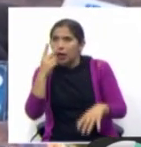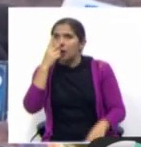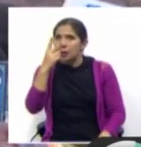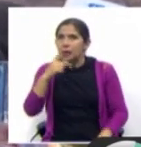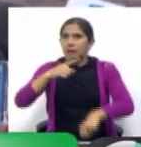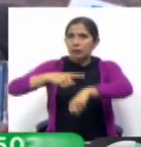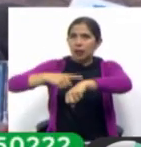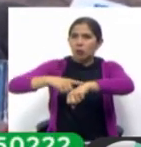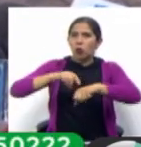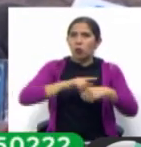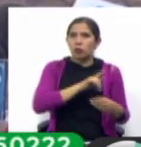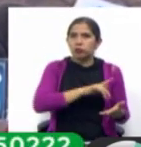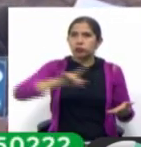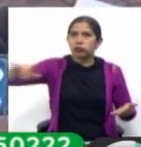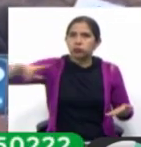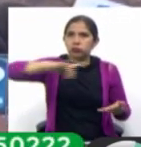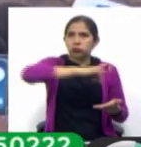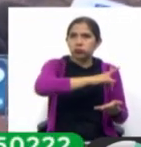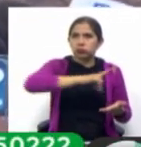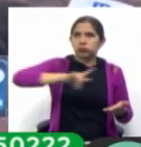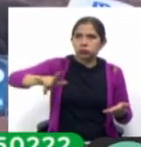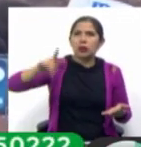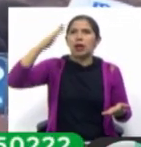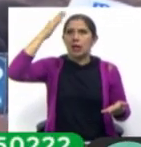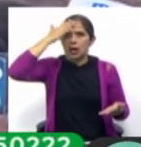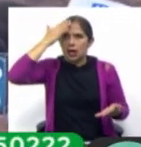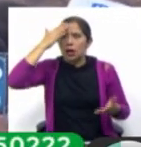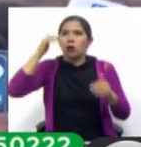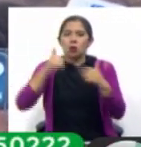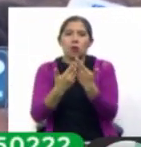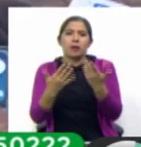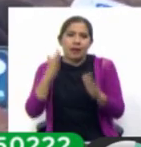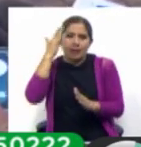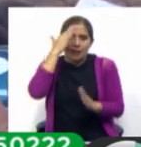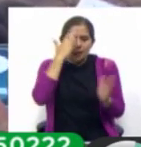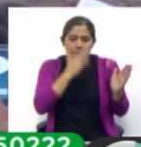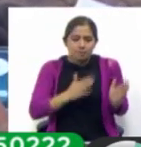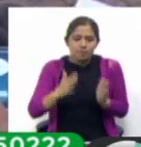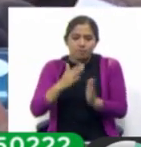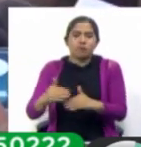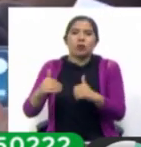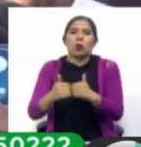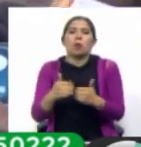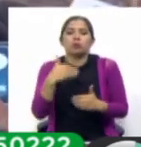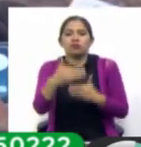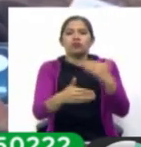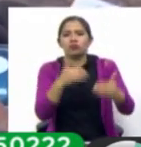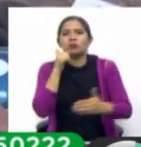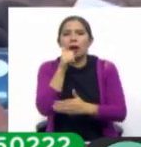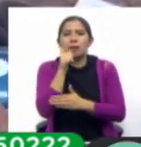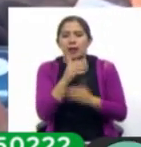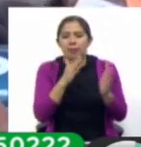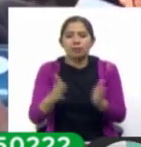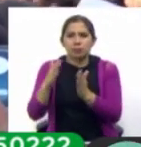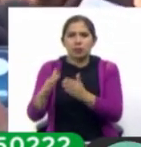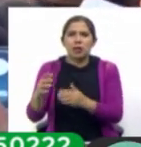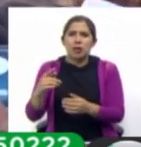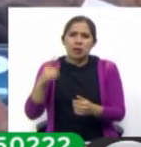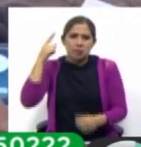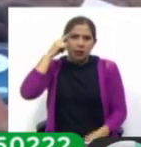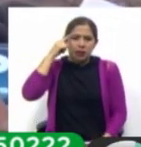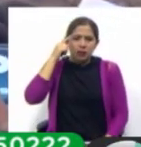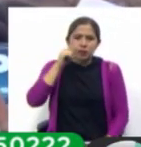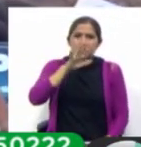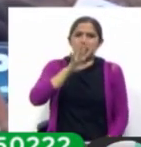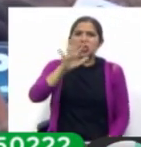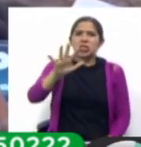misión y además procedimientos, protocolos que se van a repetir ya en los próximos días en por lo menos cinco lugares que